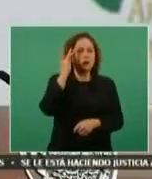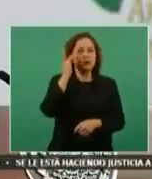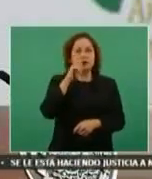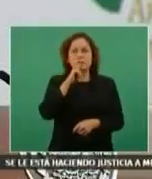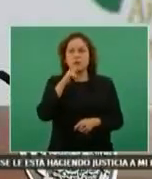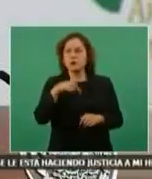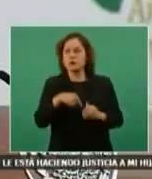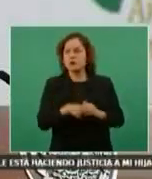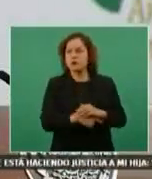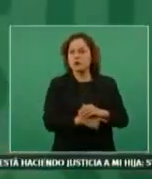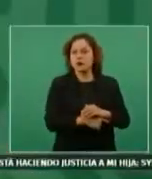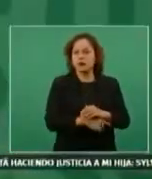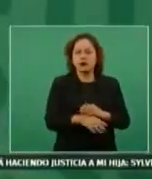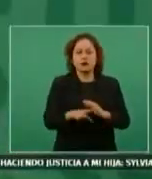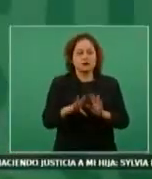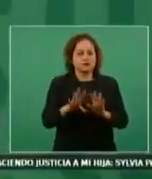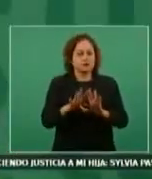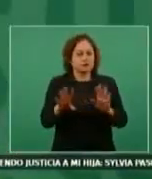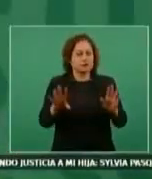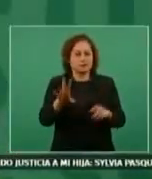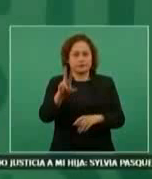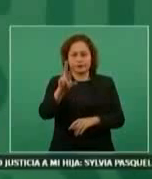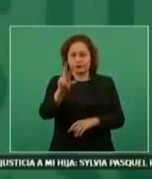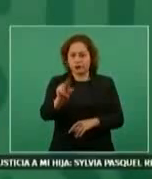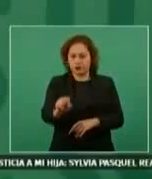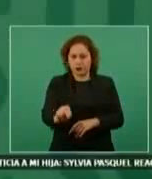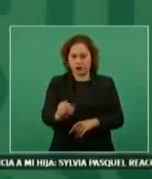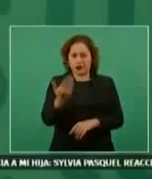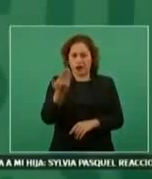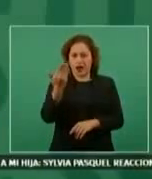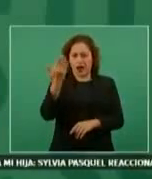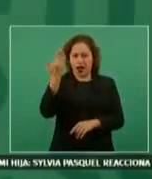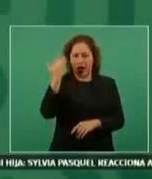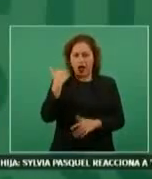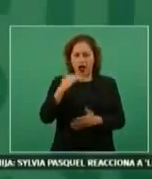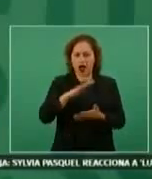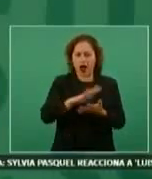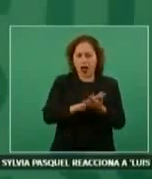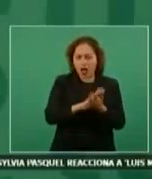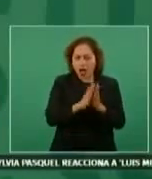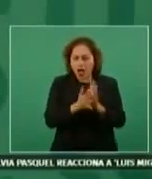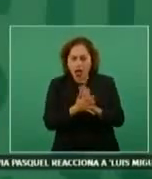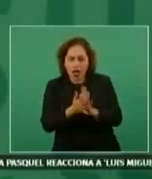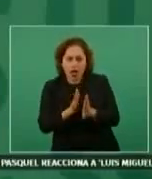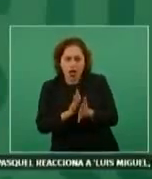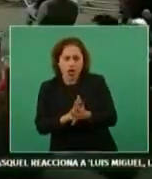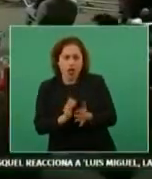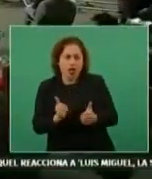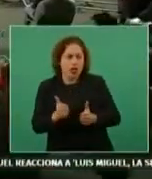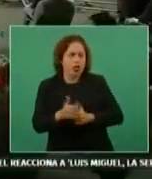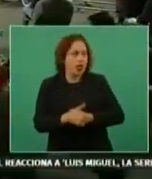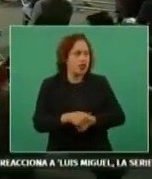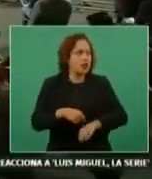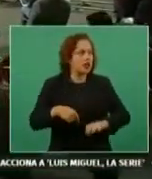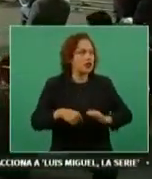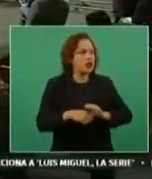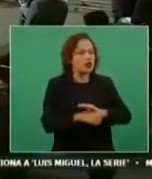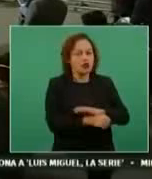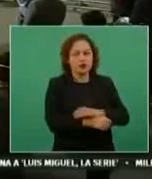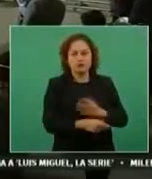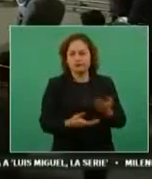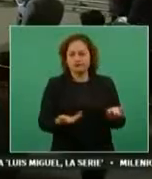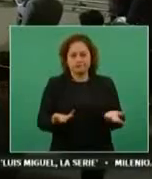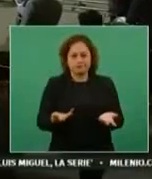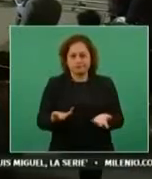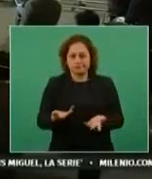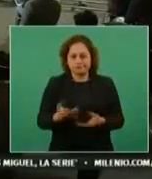peritajes, pero lo que hace falta son las auditorías. Exacto. De los contratos y de cómo se manejó la lana cuando se